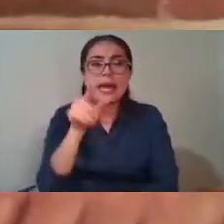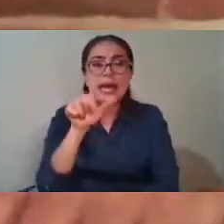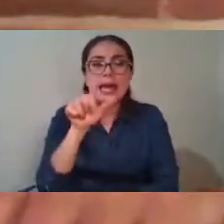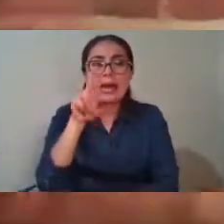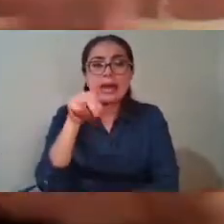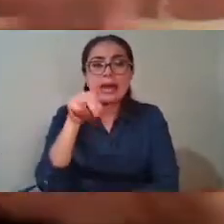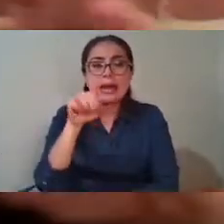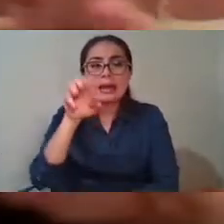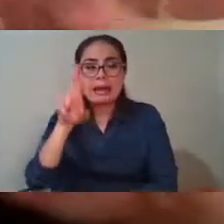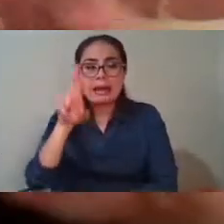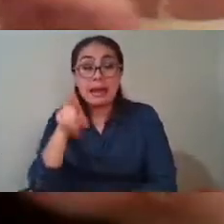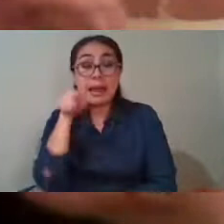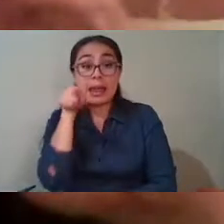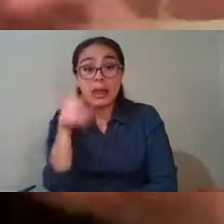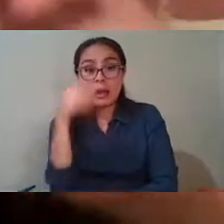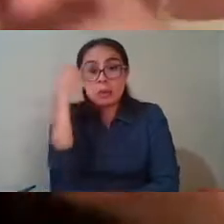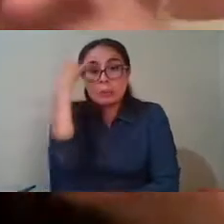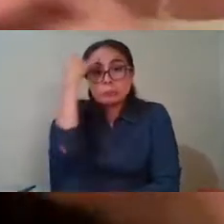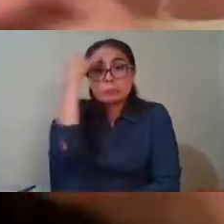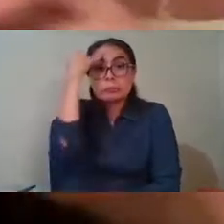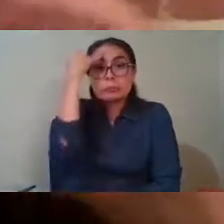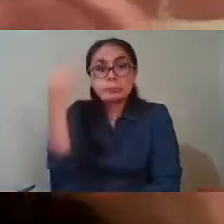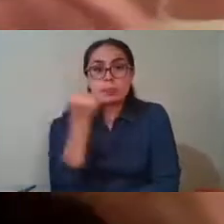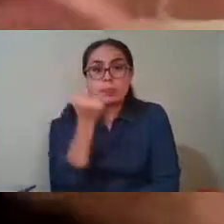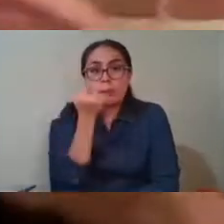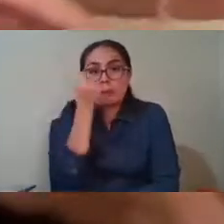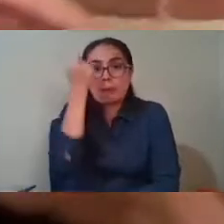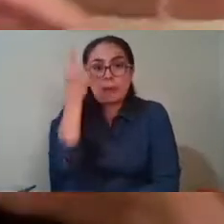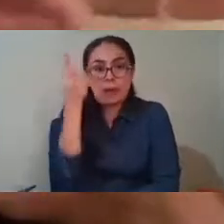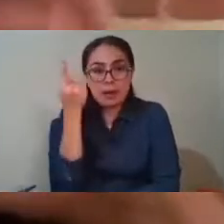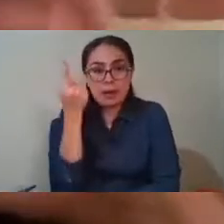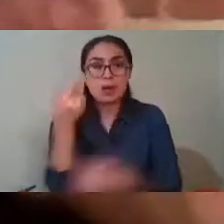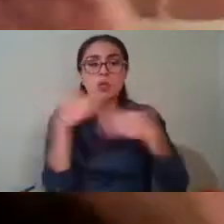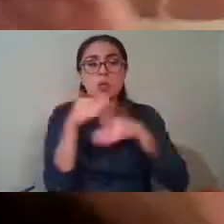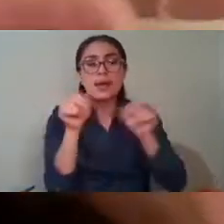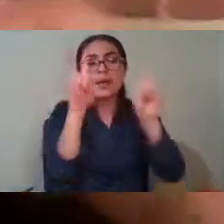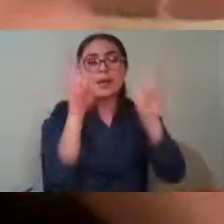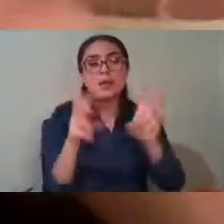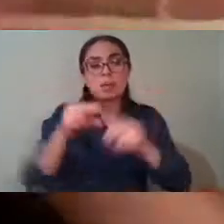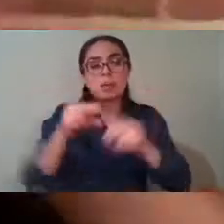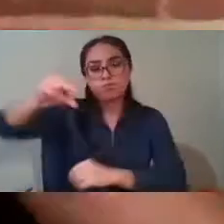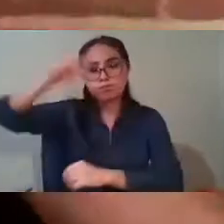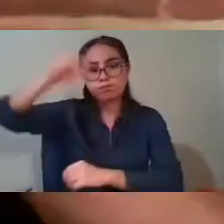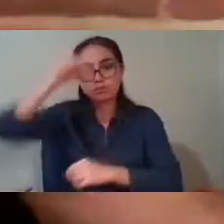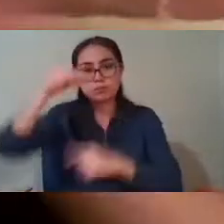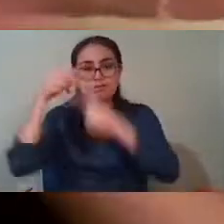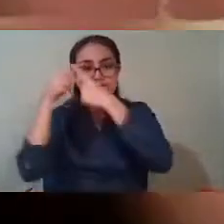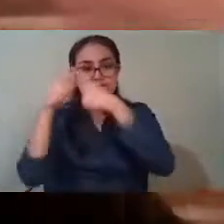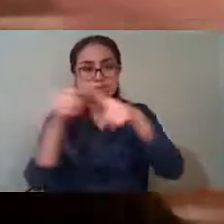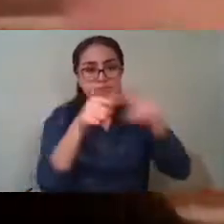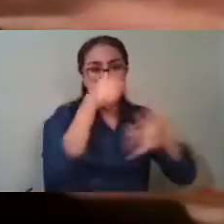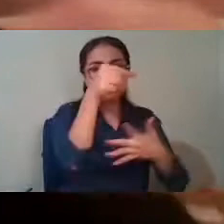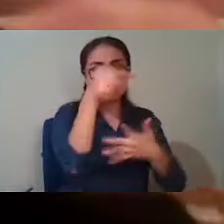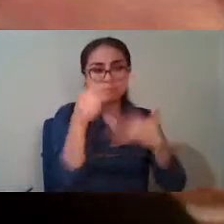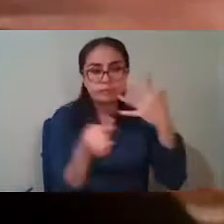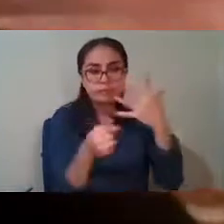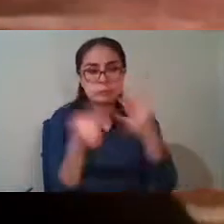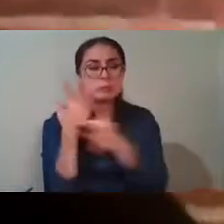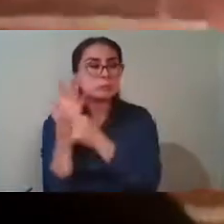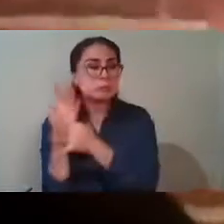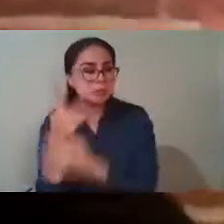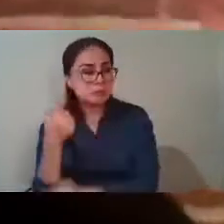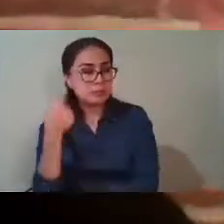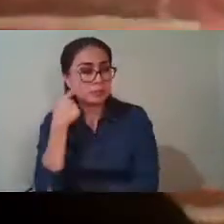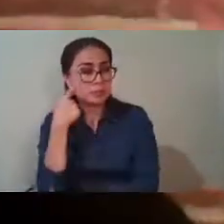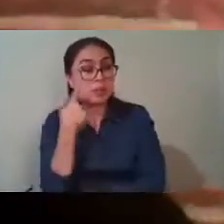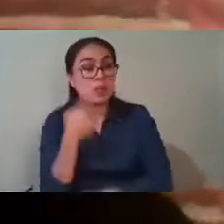desarrolló una hipótesis de las inteligencias múltiples. Lo que él dice es, se piensa siempre